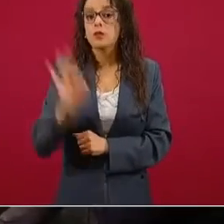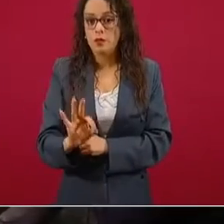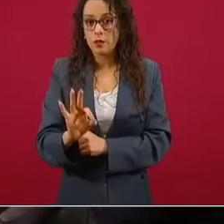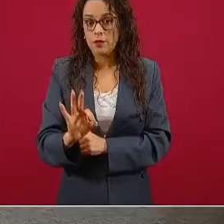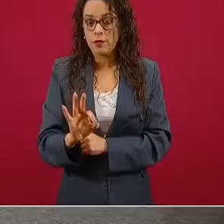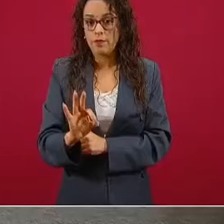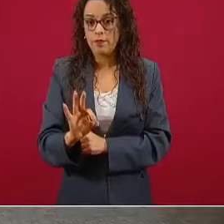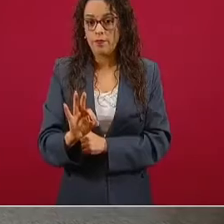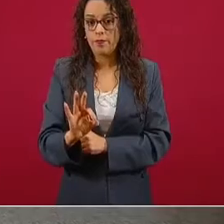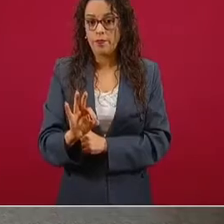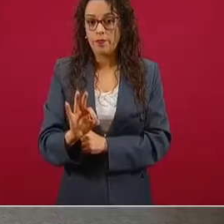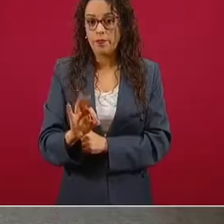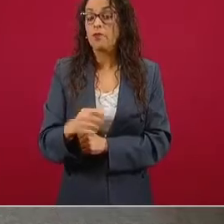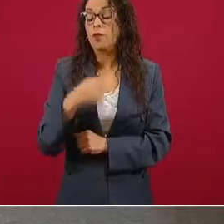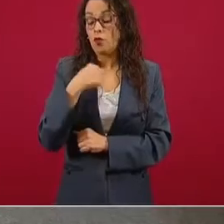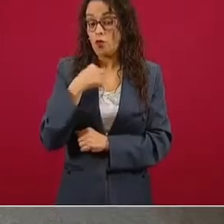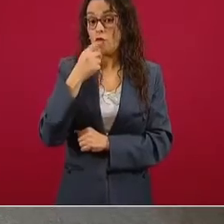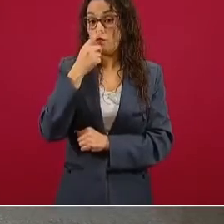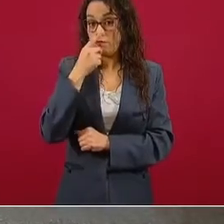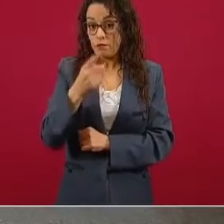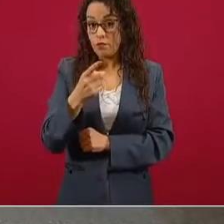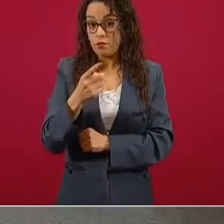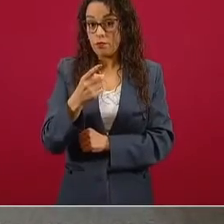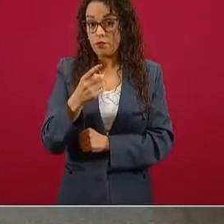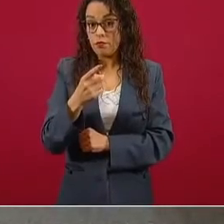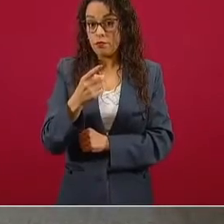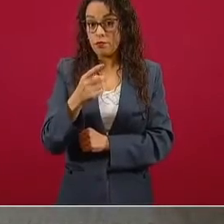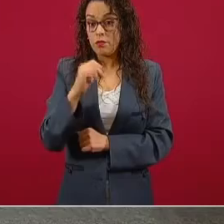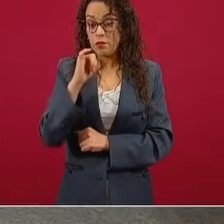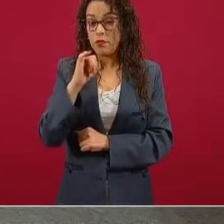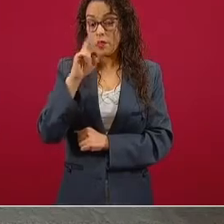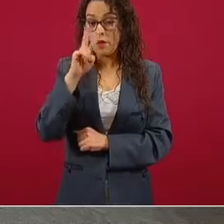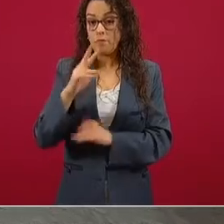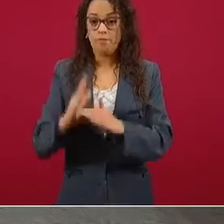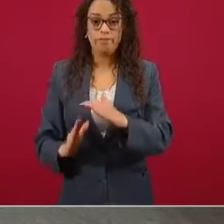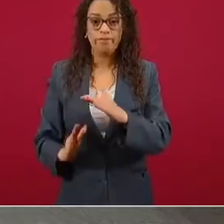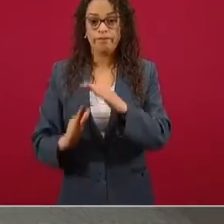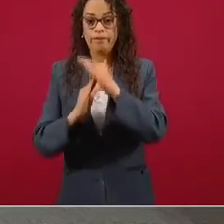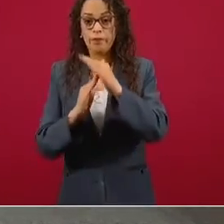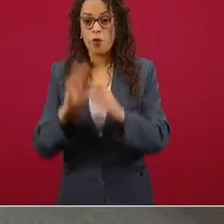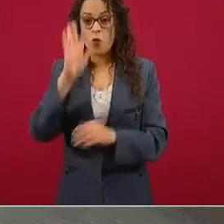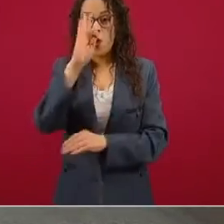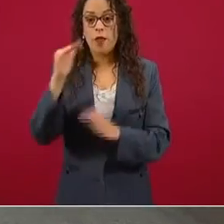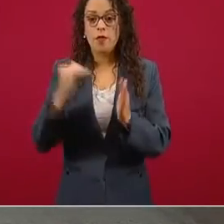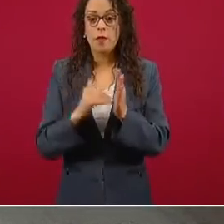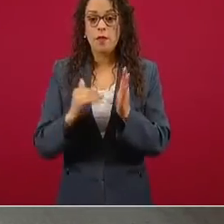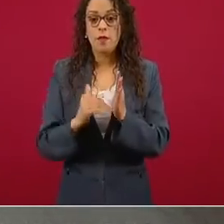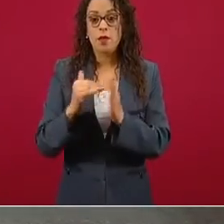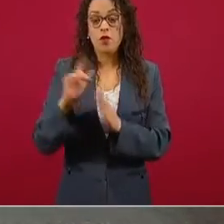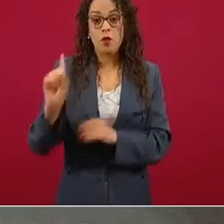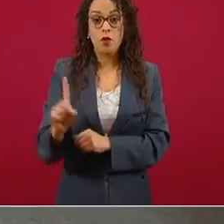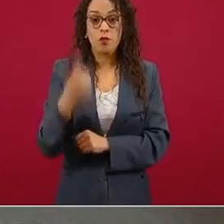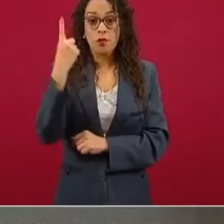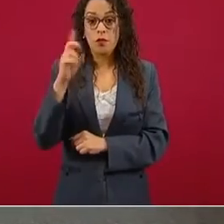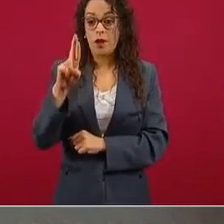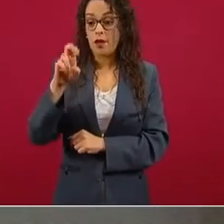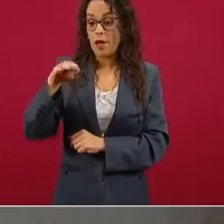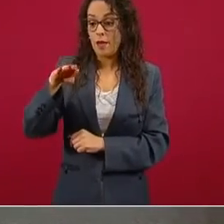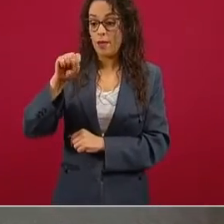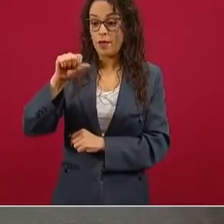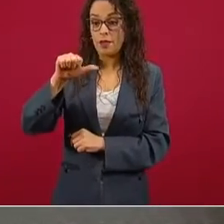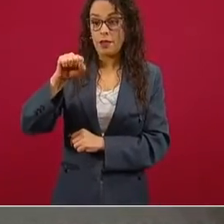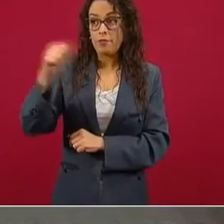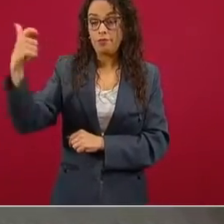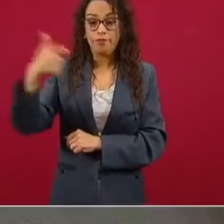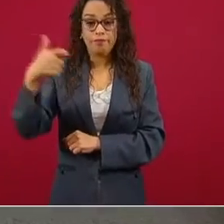pronóstico, va a haber récord. Van a llegar las remesas a 40 mil millones de dólares. Y